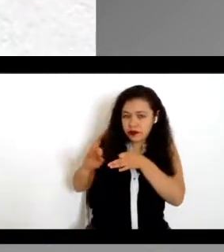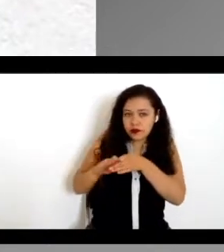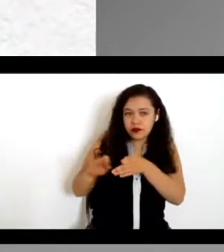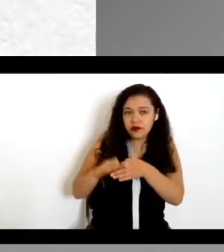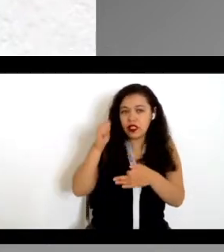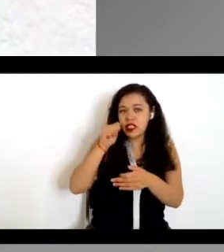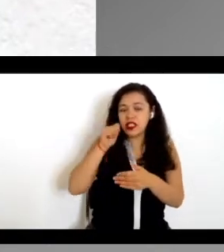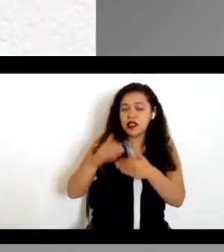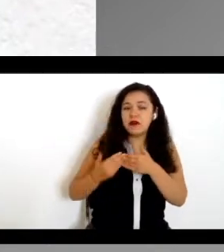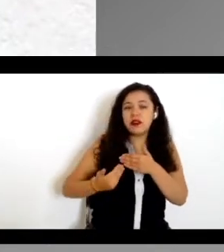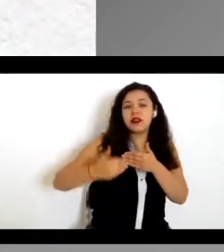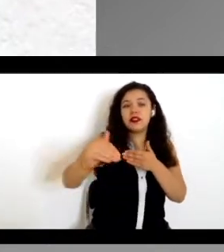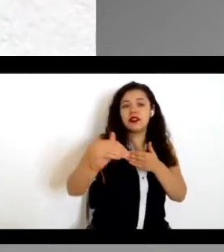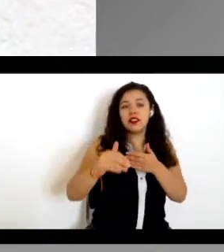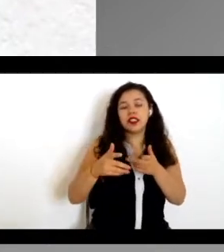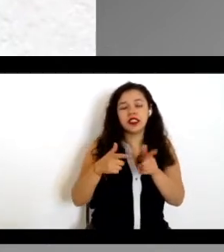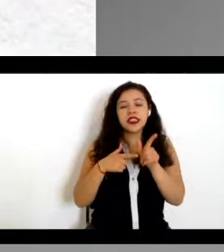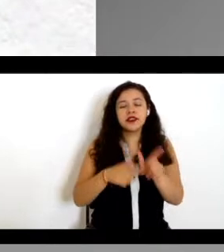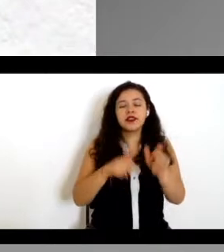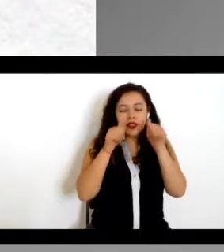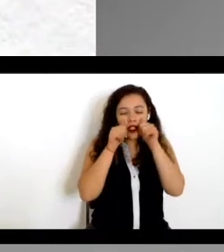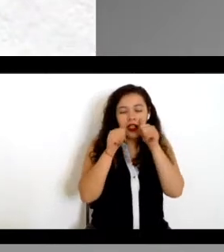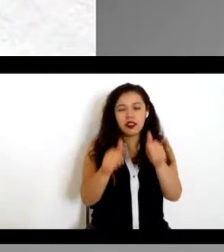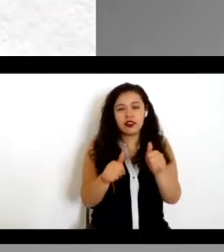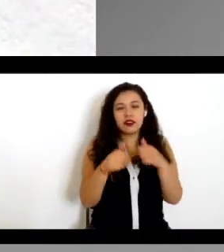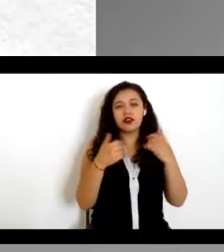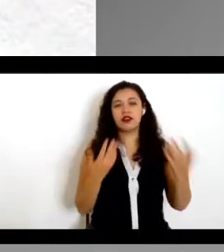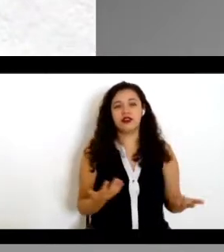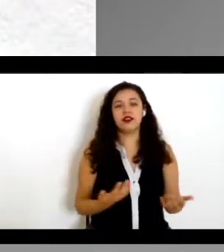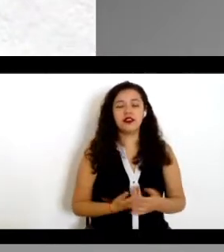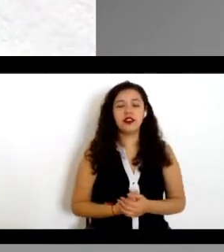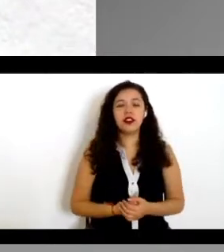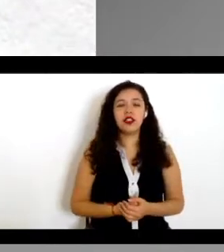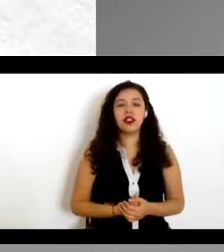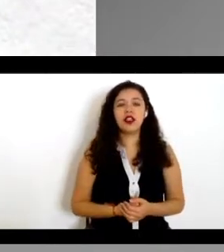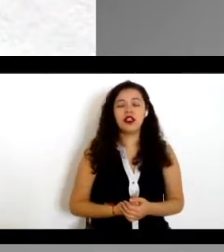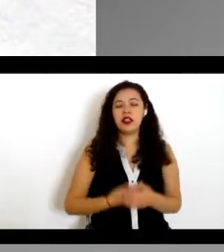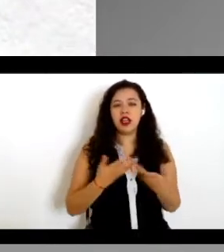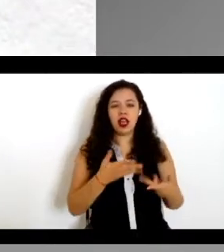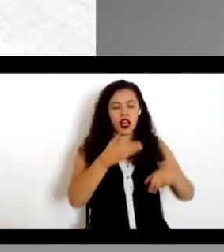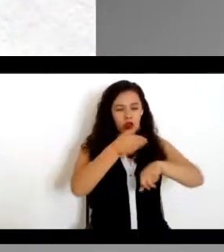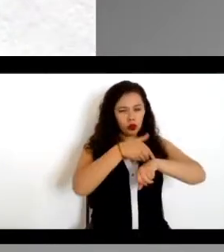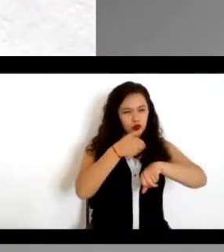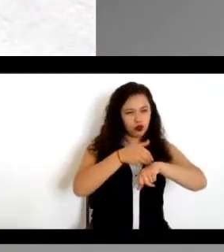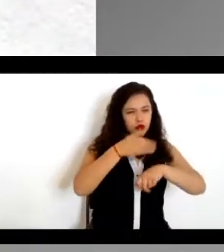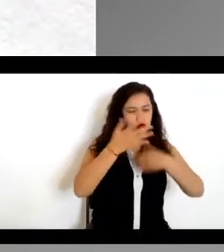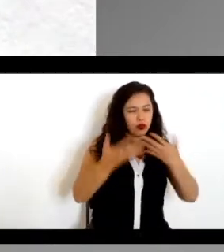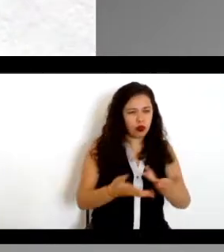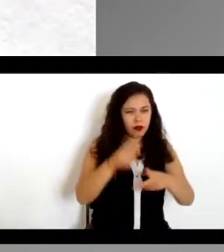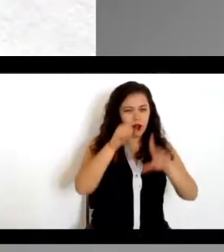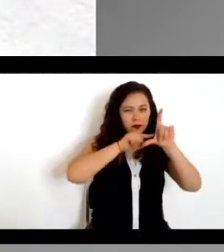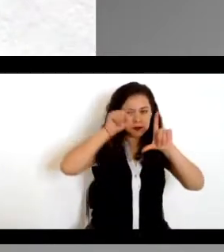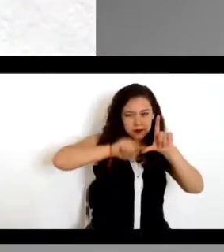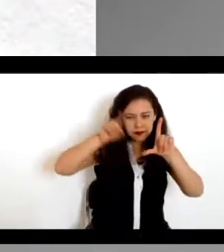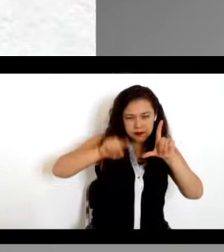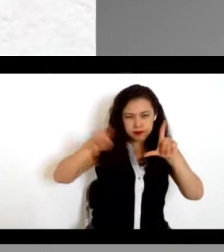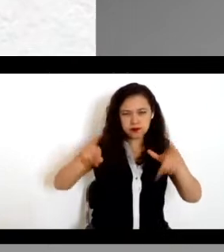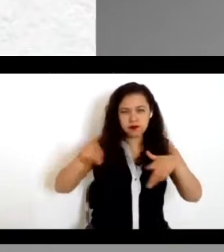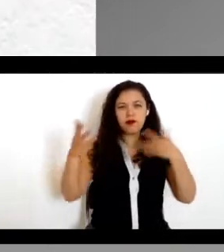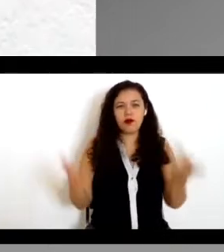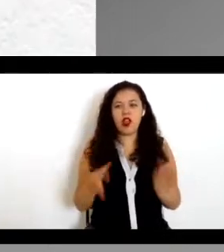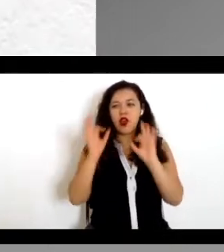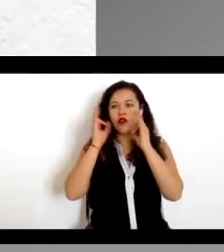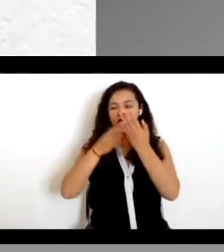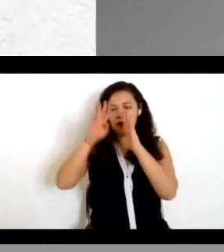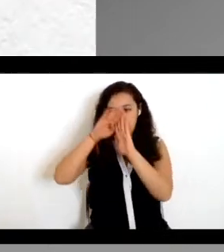este seguimiento. Y este seguimiento que se dé a través de indicadores, a través de estadísticas, a través de protocolos,